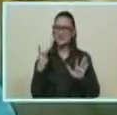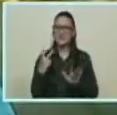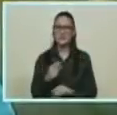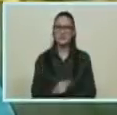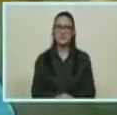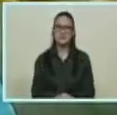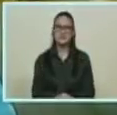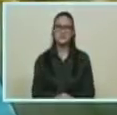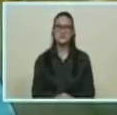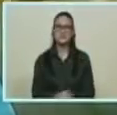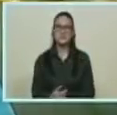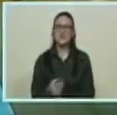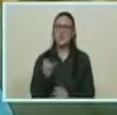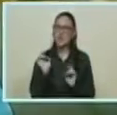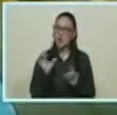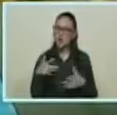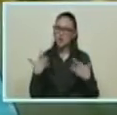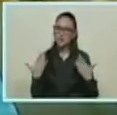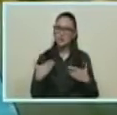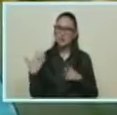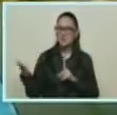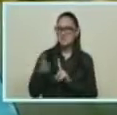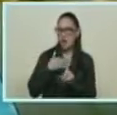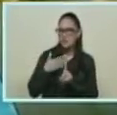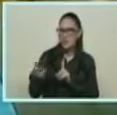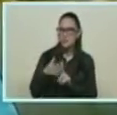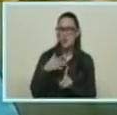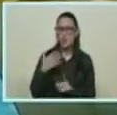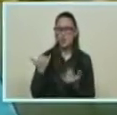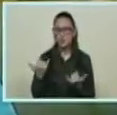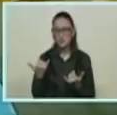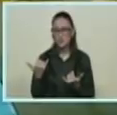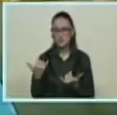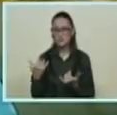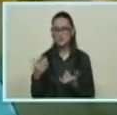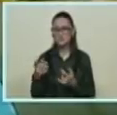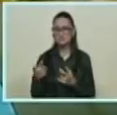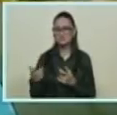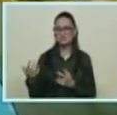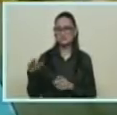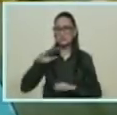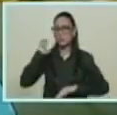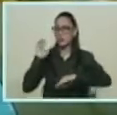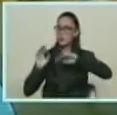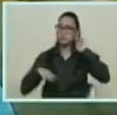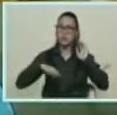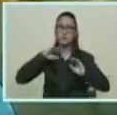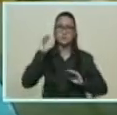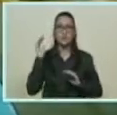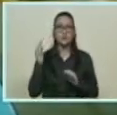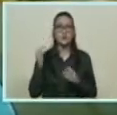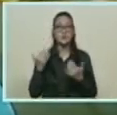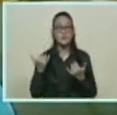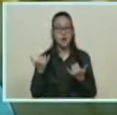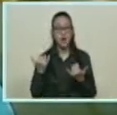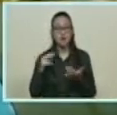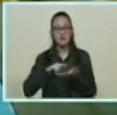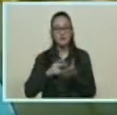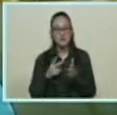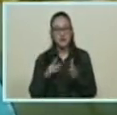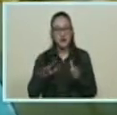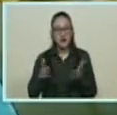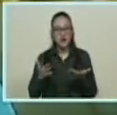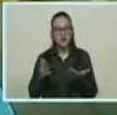dolor, de sufrimiento, de agresiones, de guerra, pero también ha sido de renacimiento,